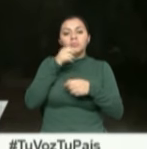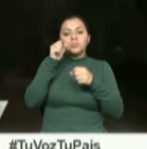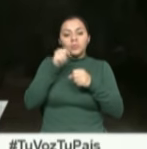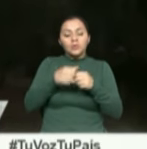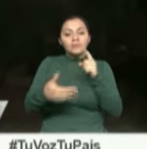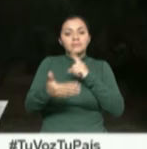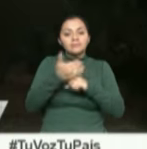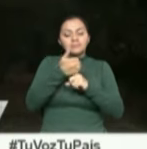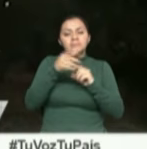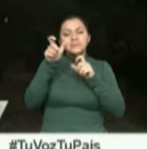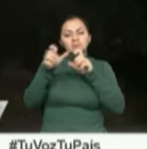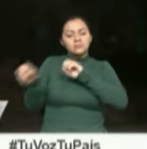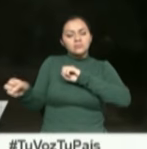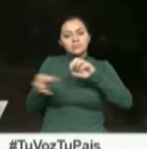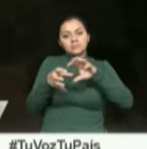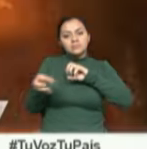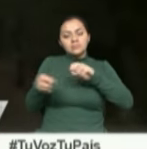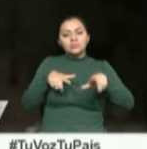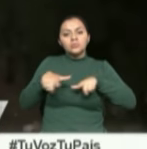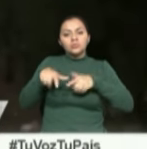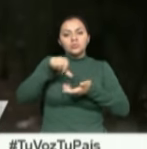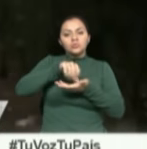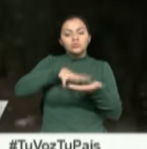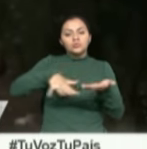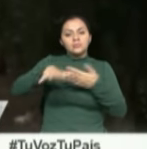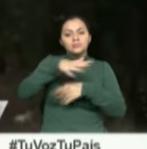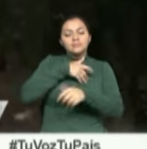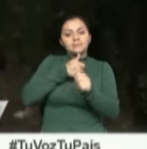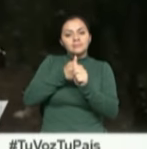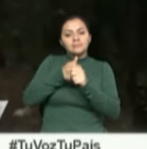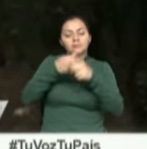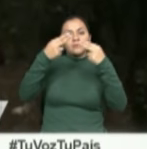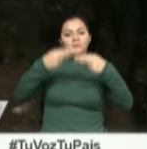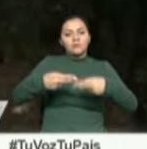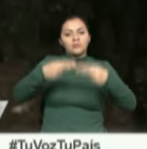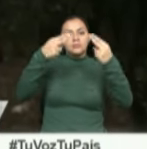lograr desalojar a los yihadistas de esta ciudad cercana a su frontera.